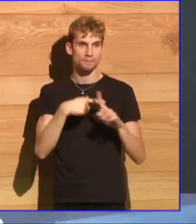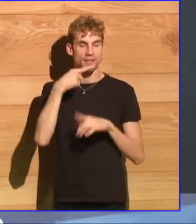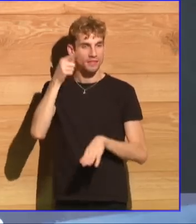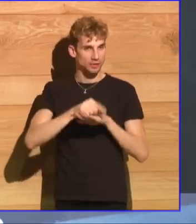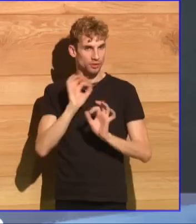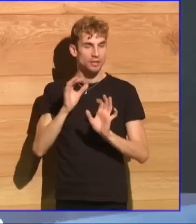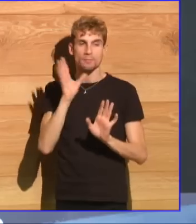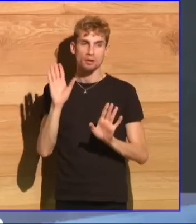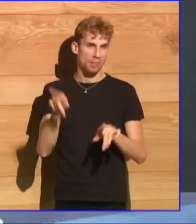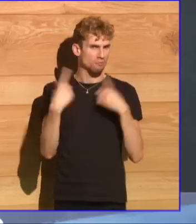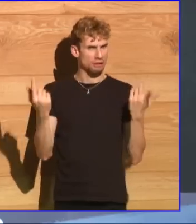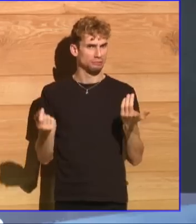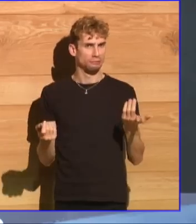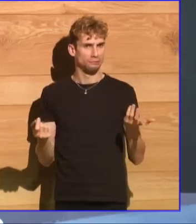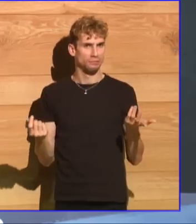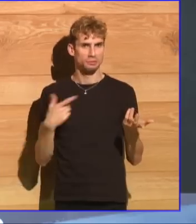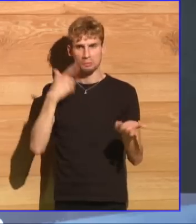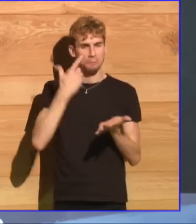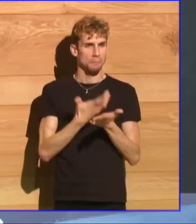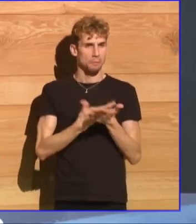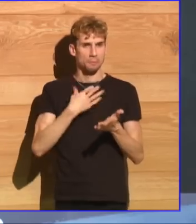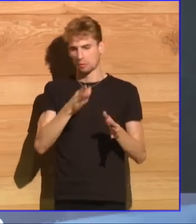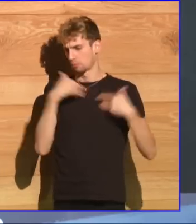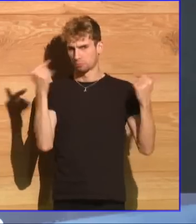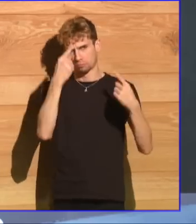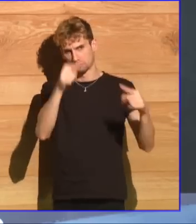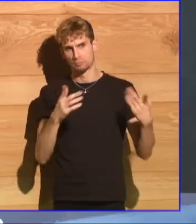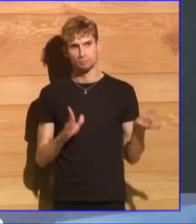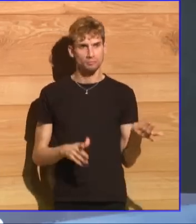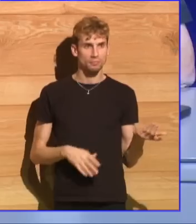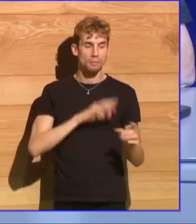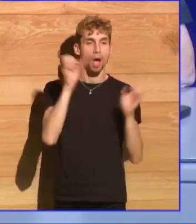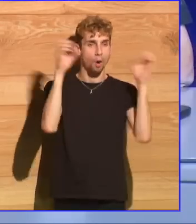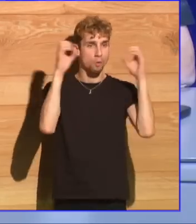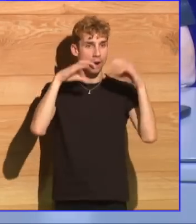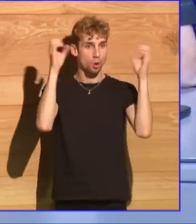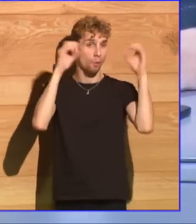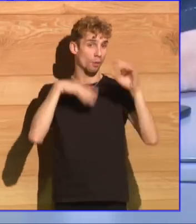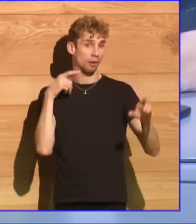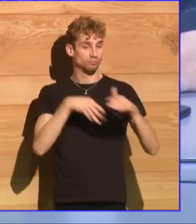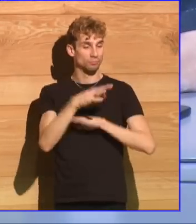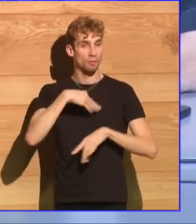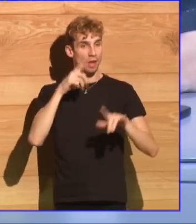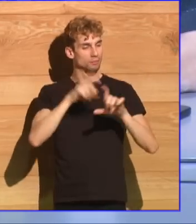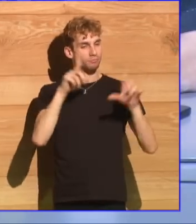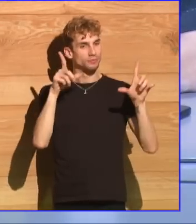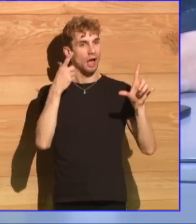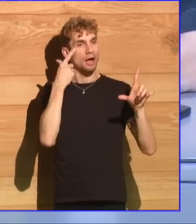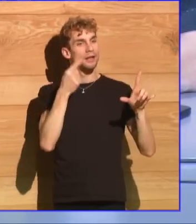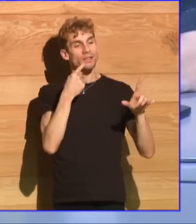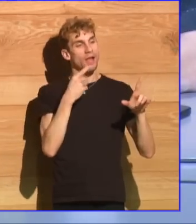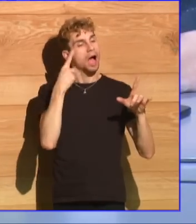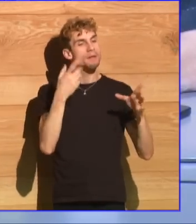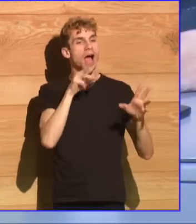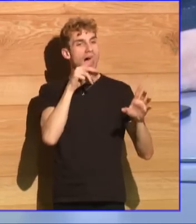creo, pero da igual, alguien, eso lo puede comprobar cualquiera. Y nos desdice. En Google, pues en Google que lo dé, que dé el botón que diga habla